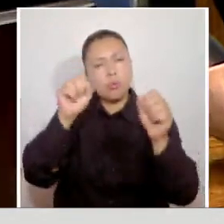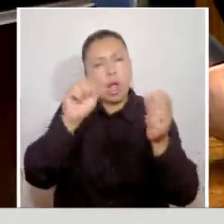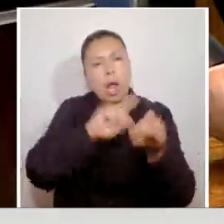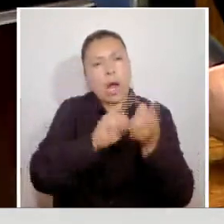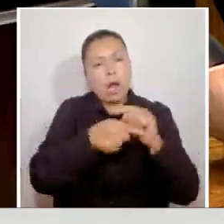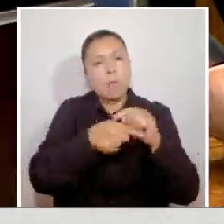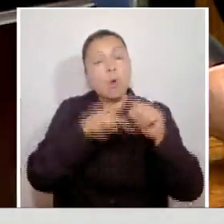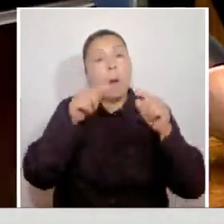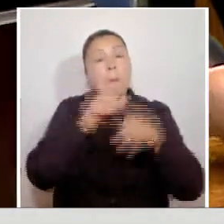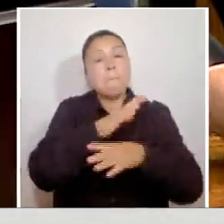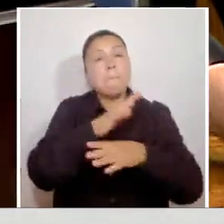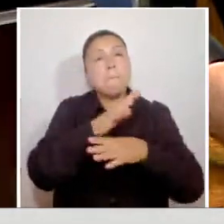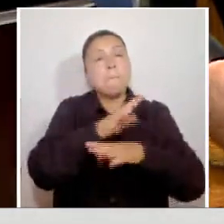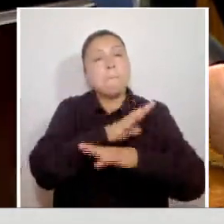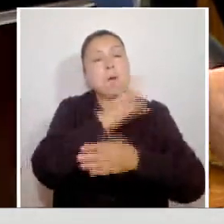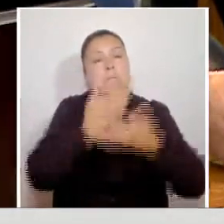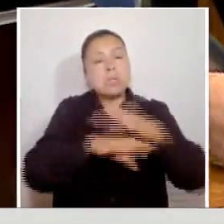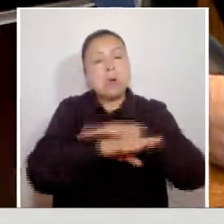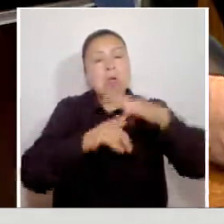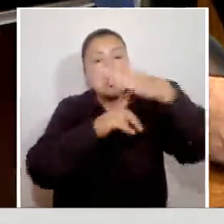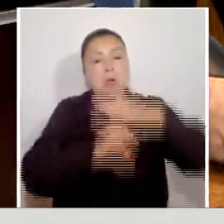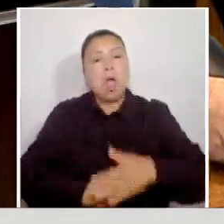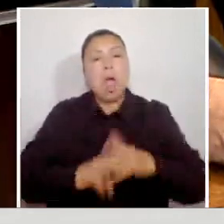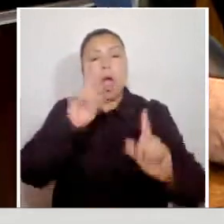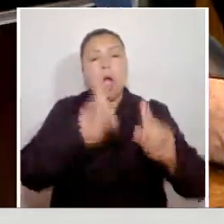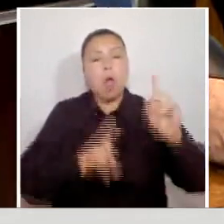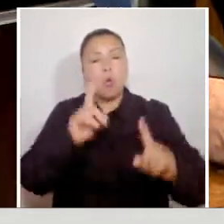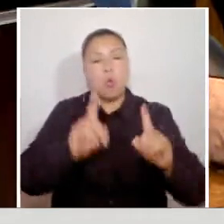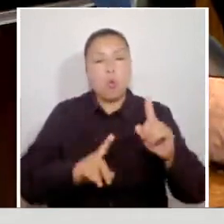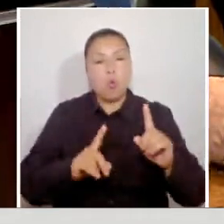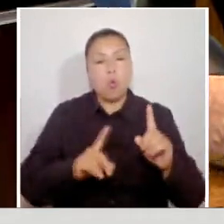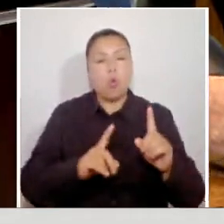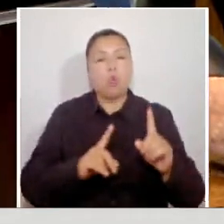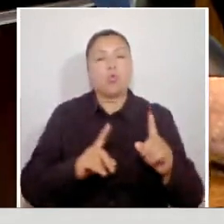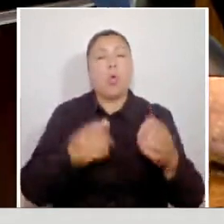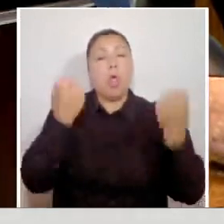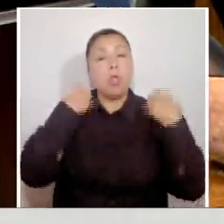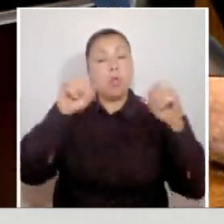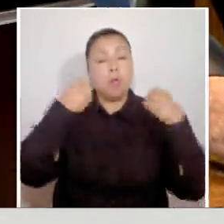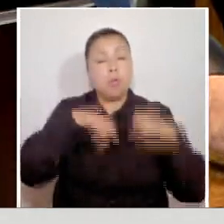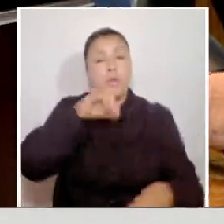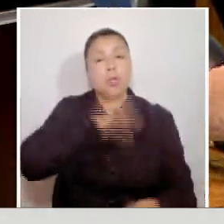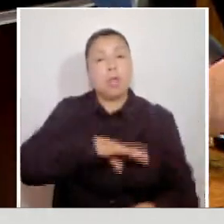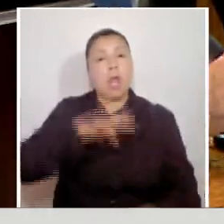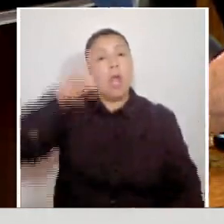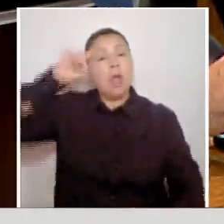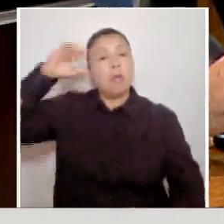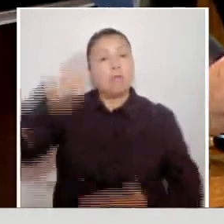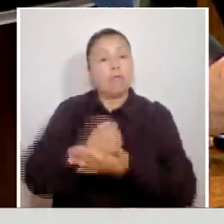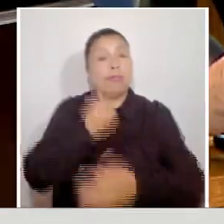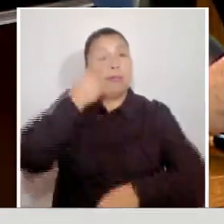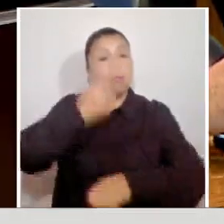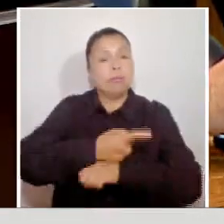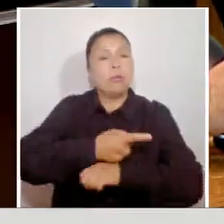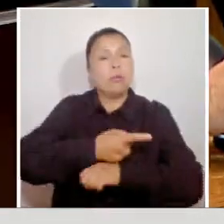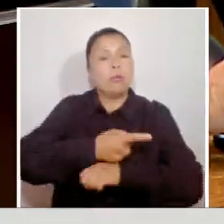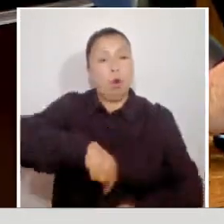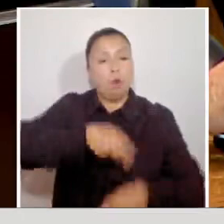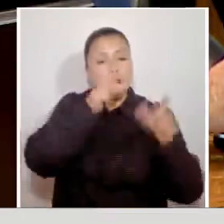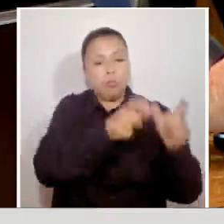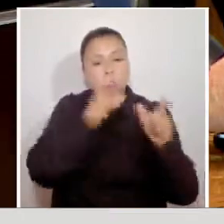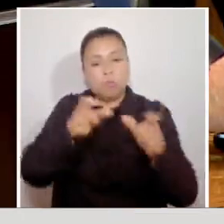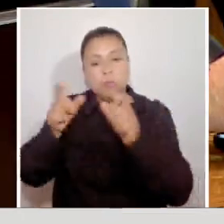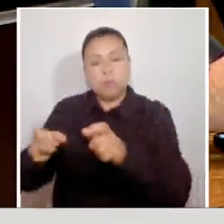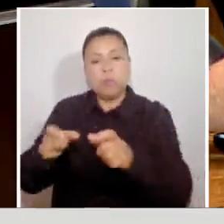la discriminación que sufren ciertas disciplinas en chile y que desde la dictadura y hasta el día de hoy Son supervisadas por las fuerzas